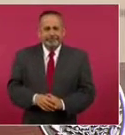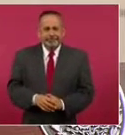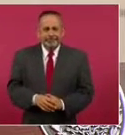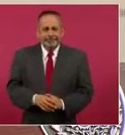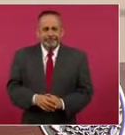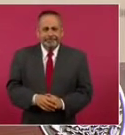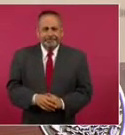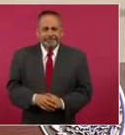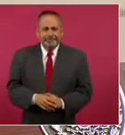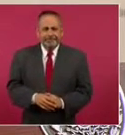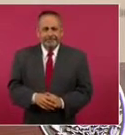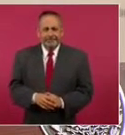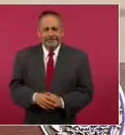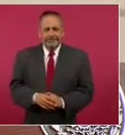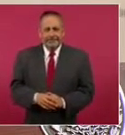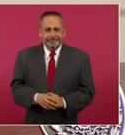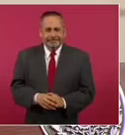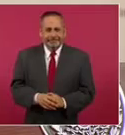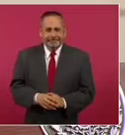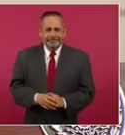un